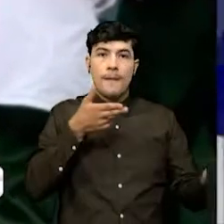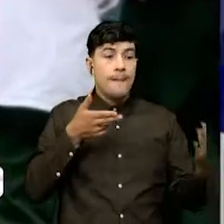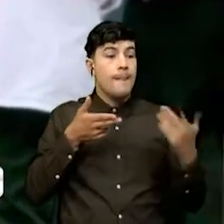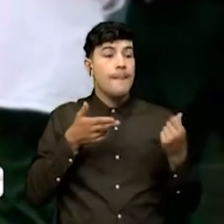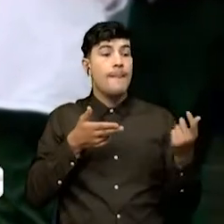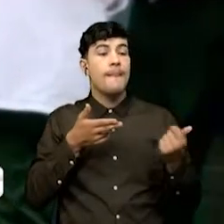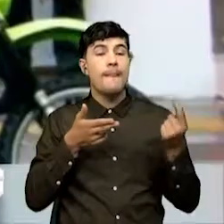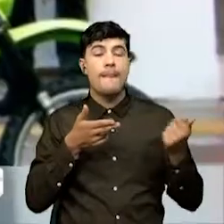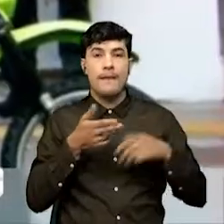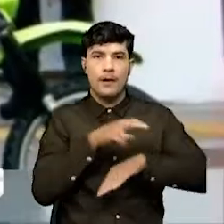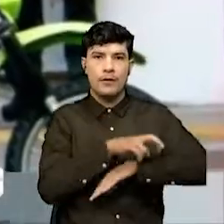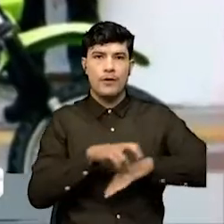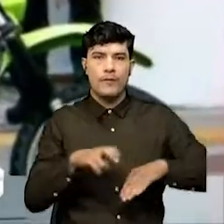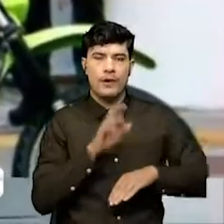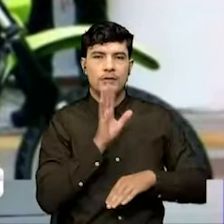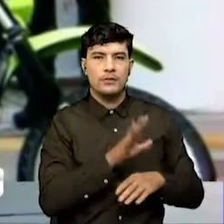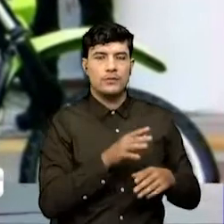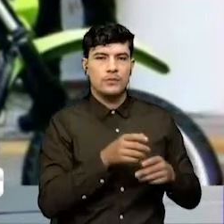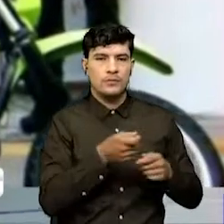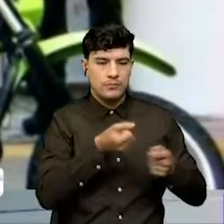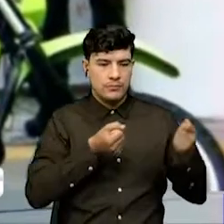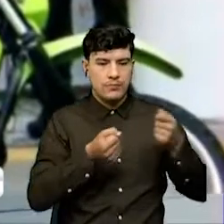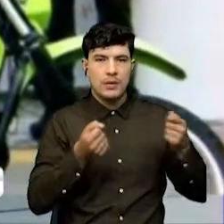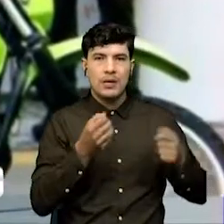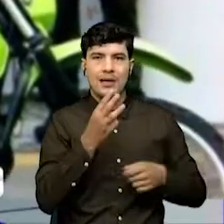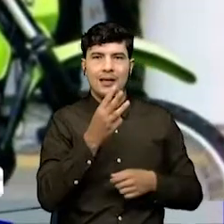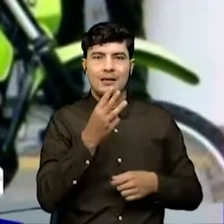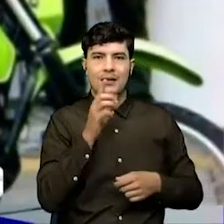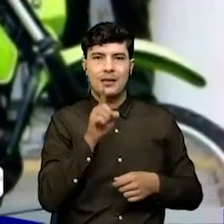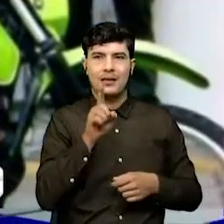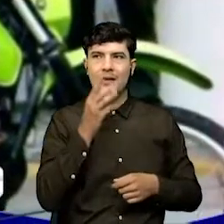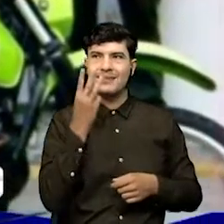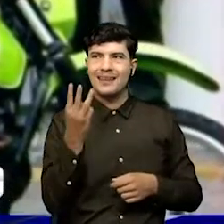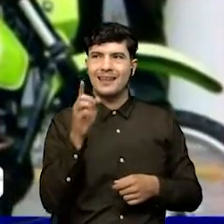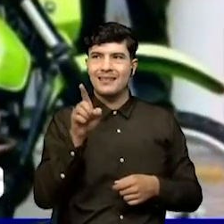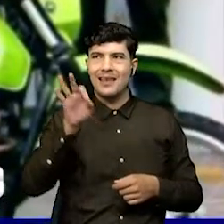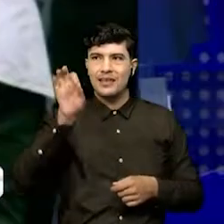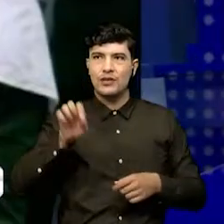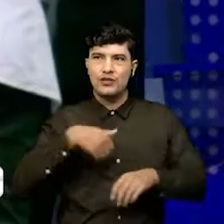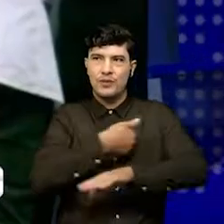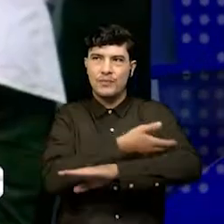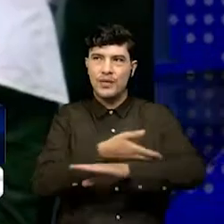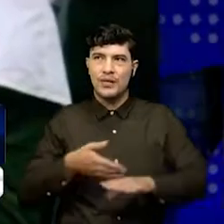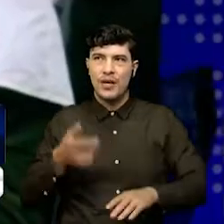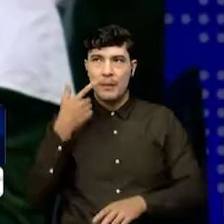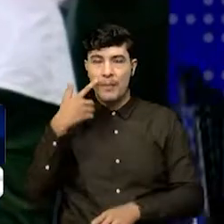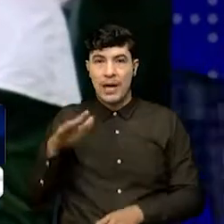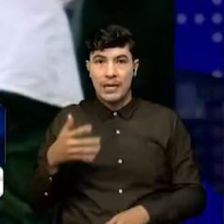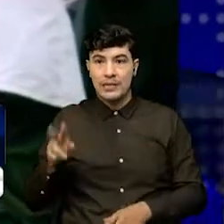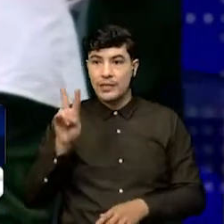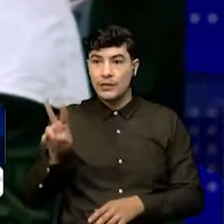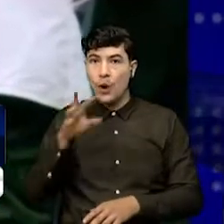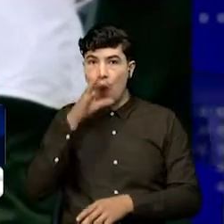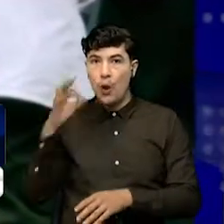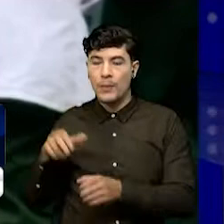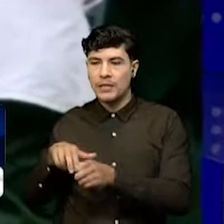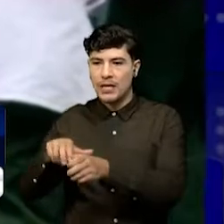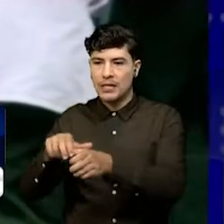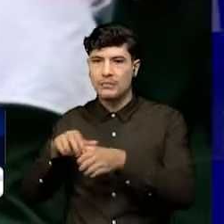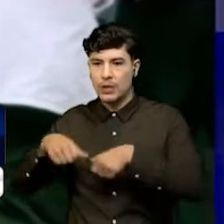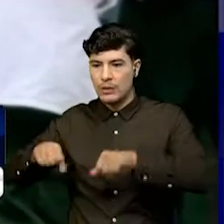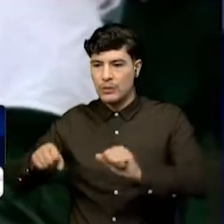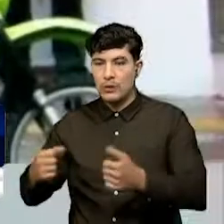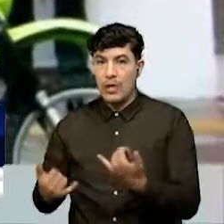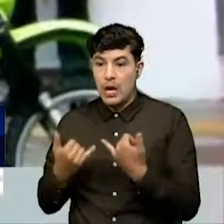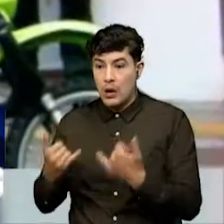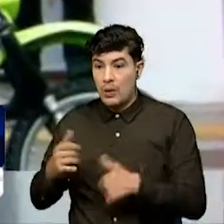funcionarios, procedieron a sustraer de la caja fuerte 318 millones de pesos. Al parecer, los dos hombres se movilizaban en una motocicleta que a esta